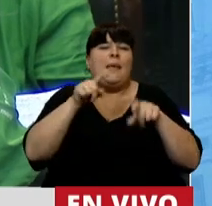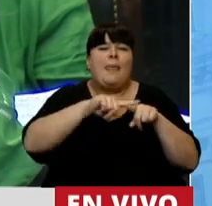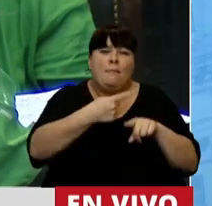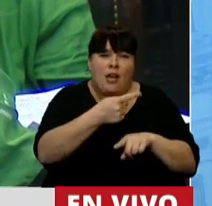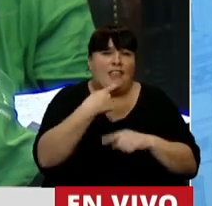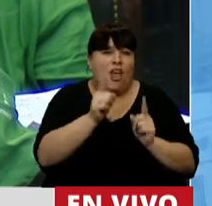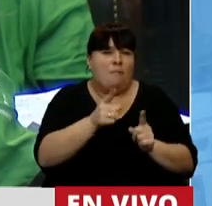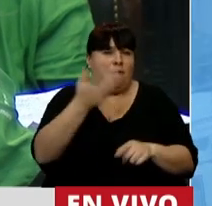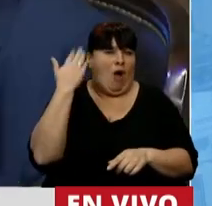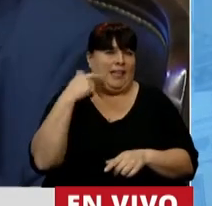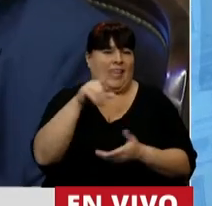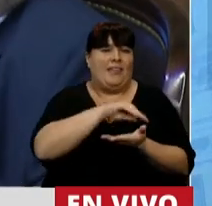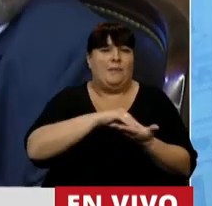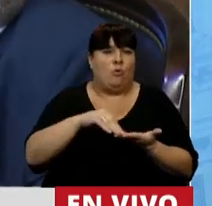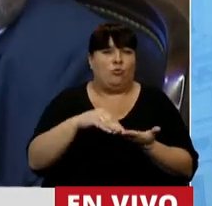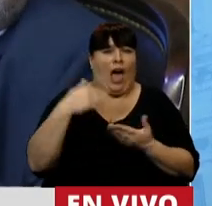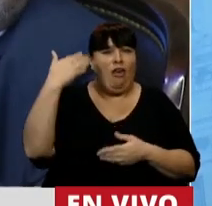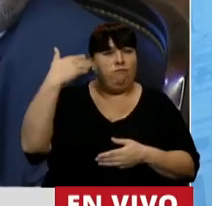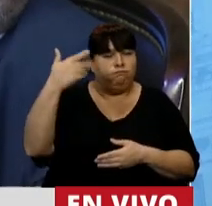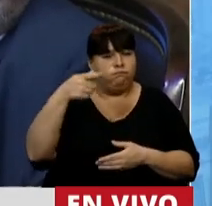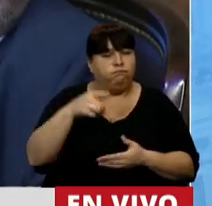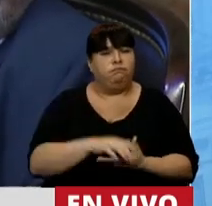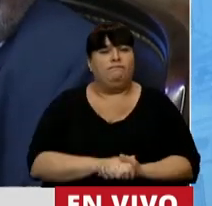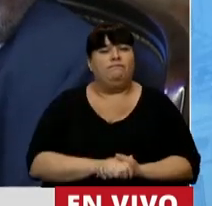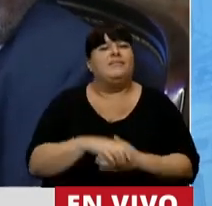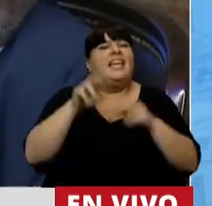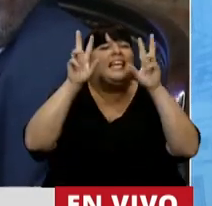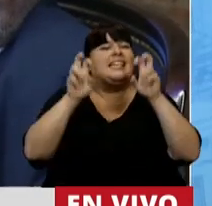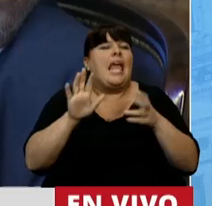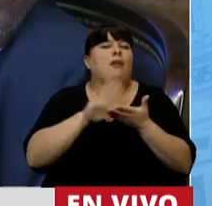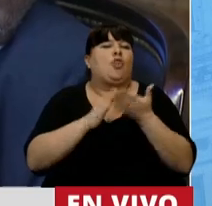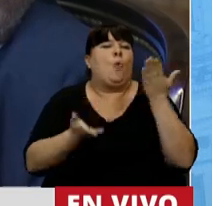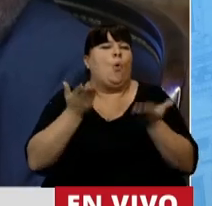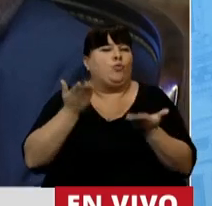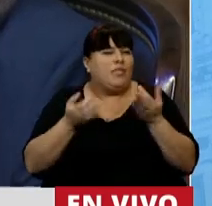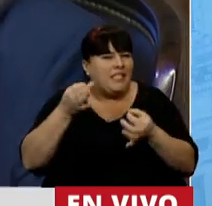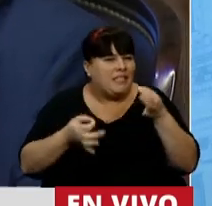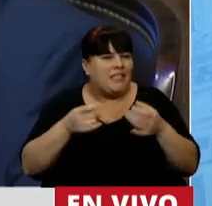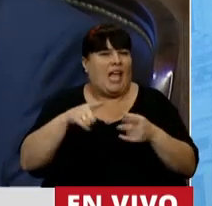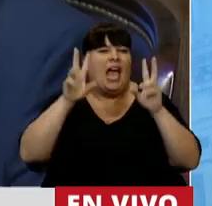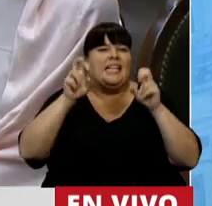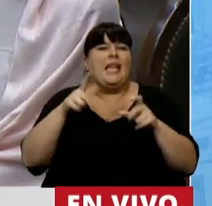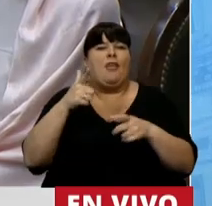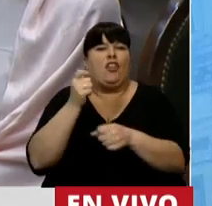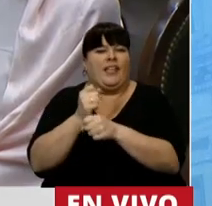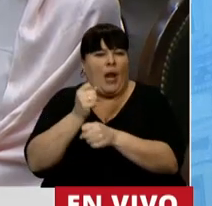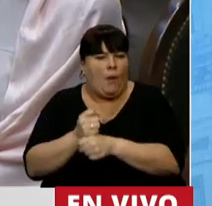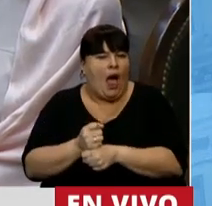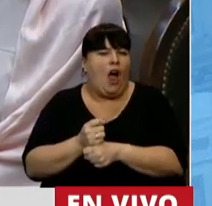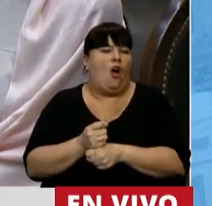y lo dijo recién el diputado preopinante, es la agenda de la justicia, la agenda de la